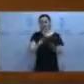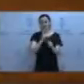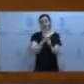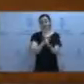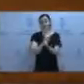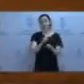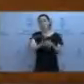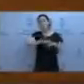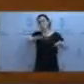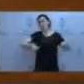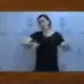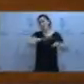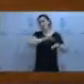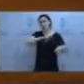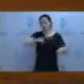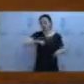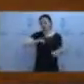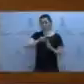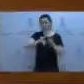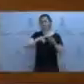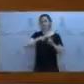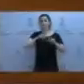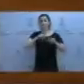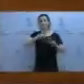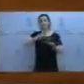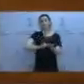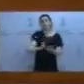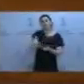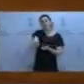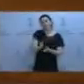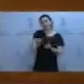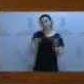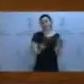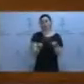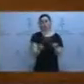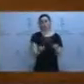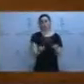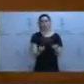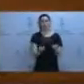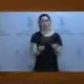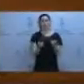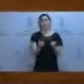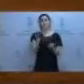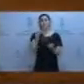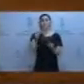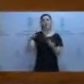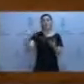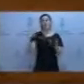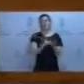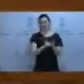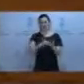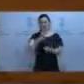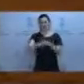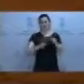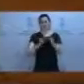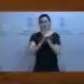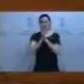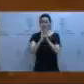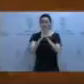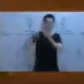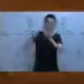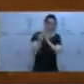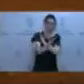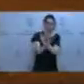autónomos, contando también con los conductores contratados. Hablamos de más de 5.000 familias que viven directa e indirectamente de este